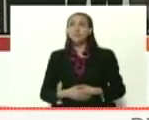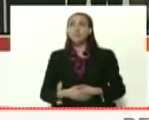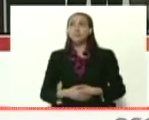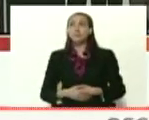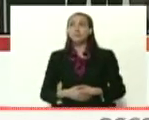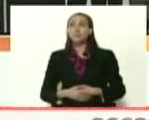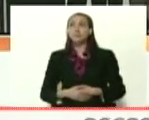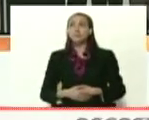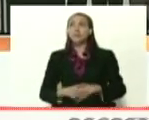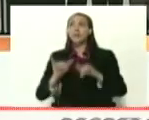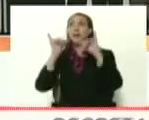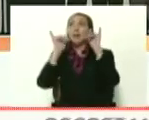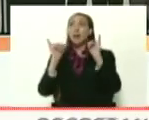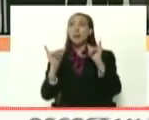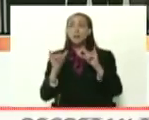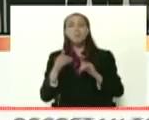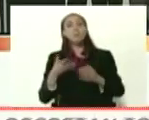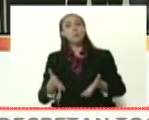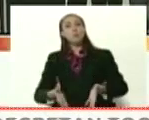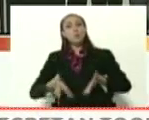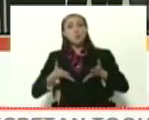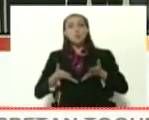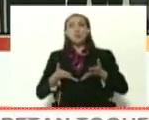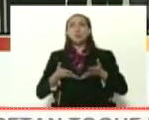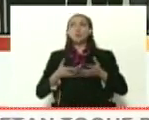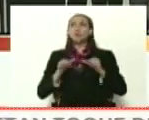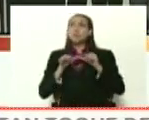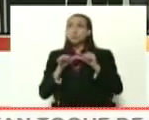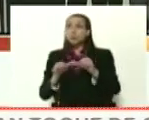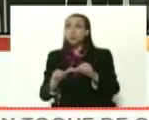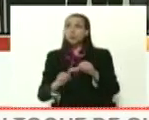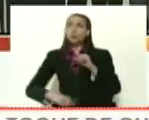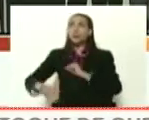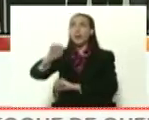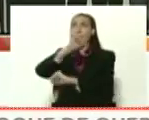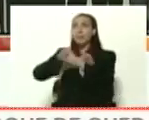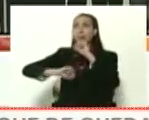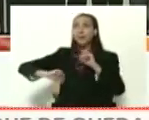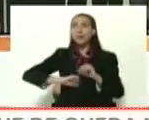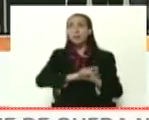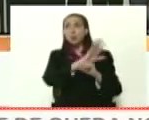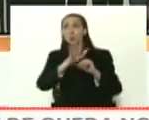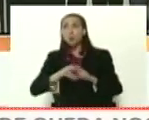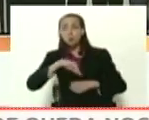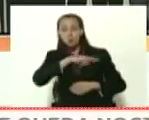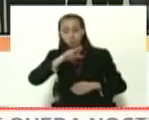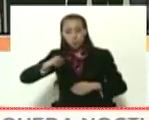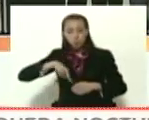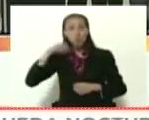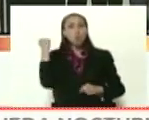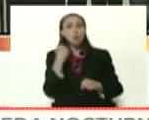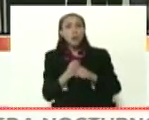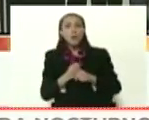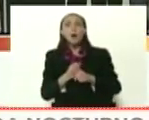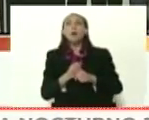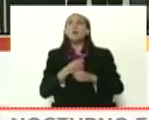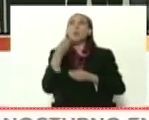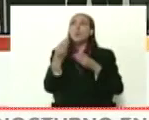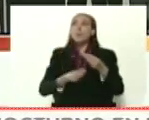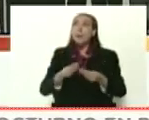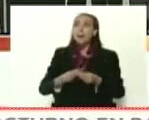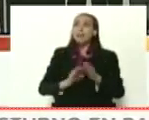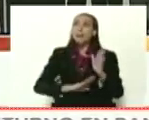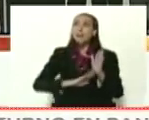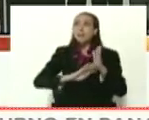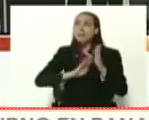Al mismo tiempo de lograr los avances en la batalla, estamos trabajando para recuperar el